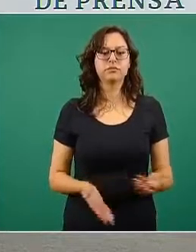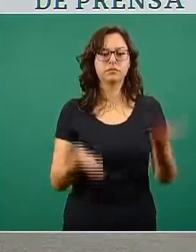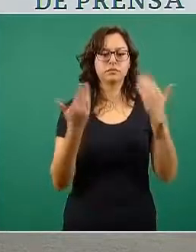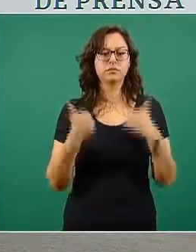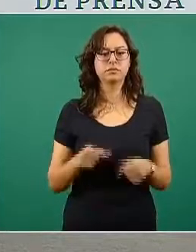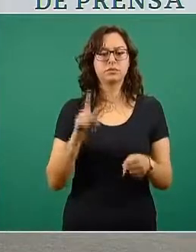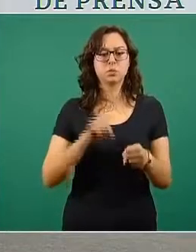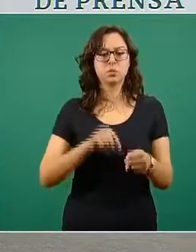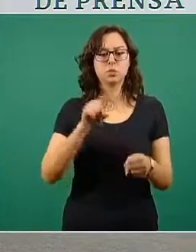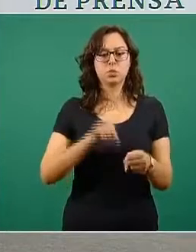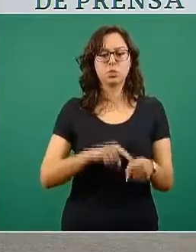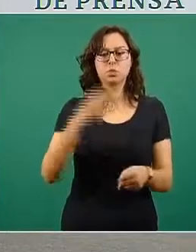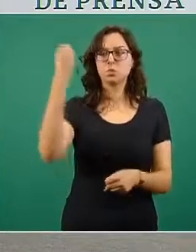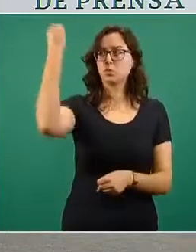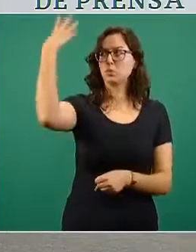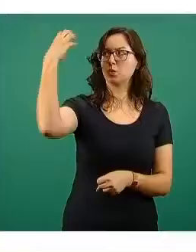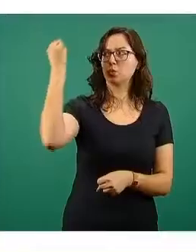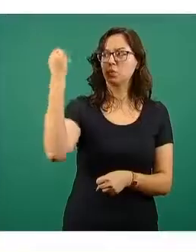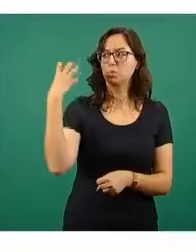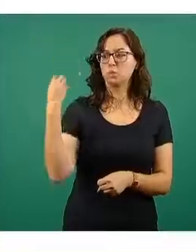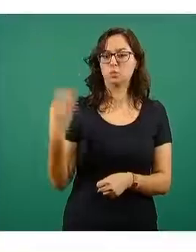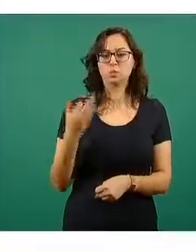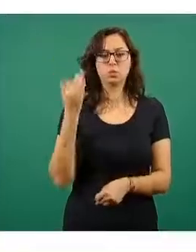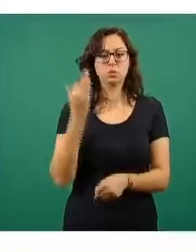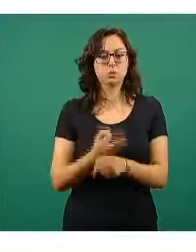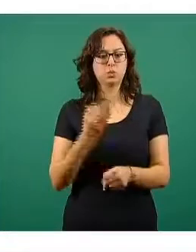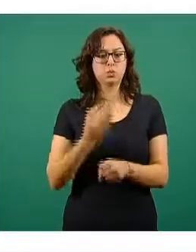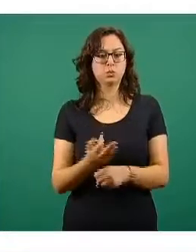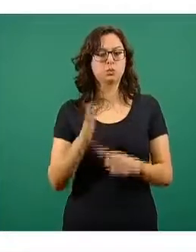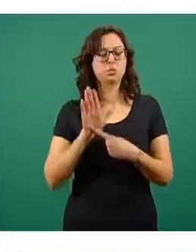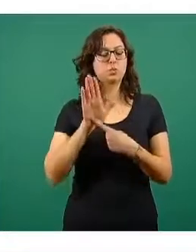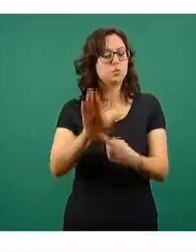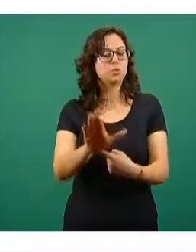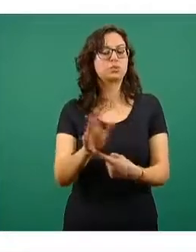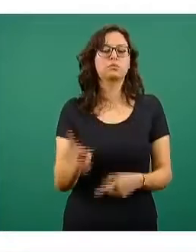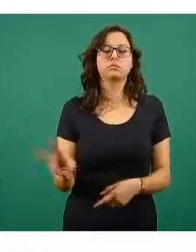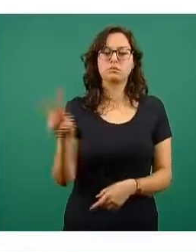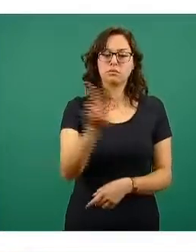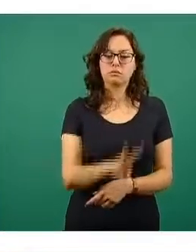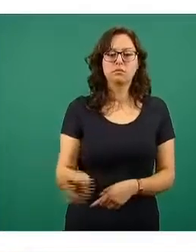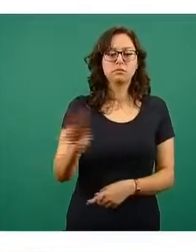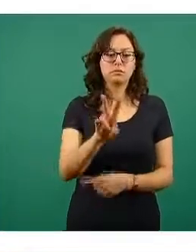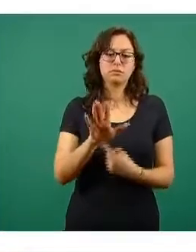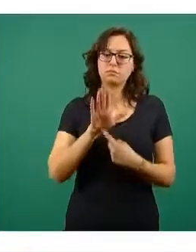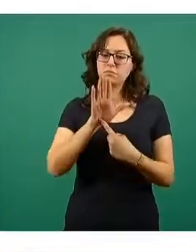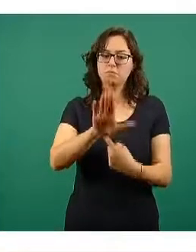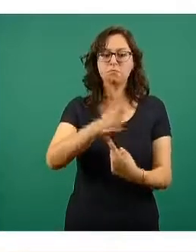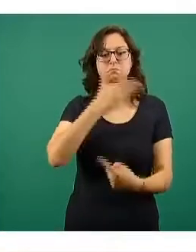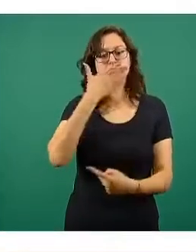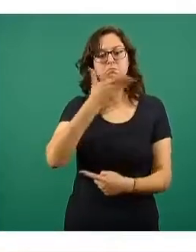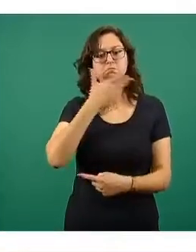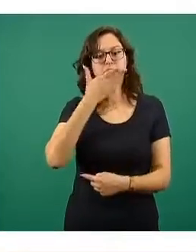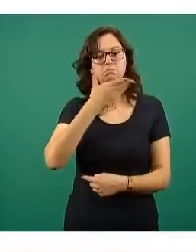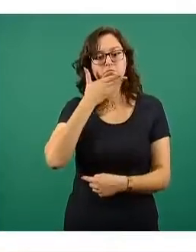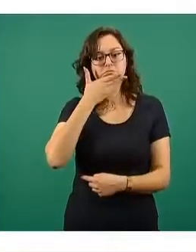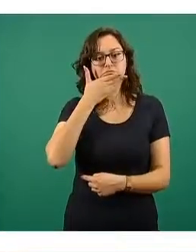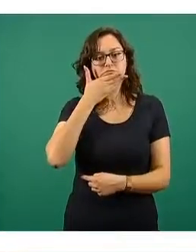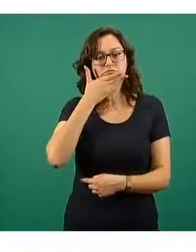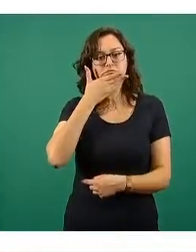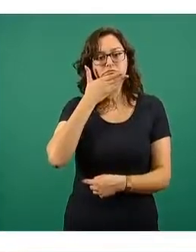Semáforo, el semáforo de riesgo, hoy se presenta, hoy es viernes de presentar el semáforo que comienza